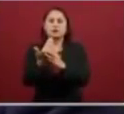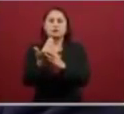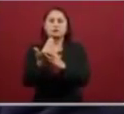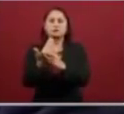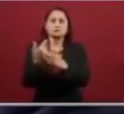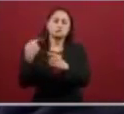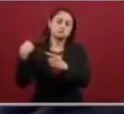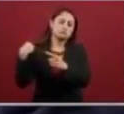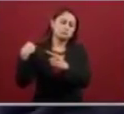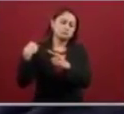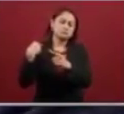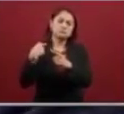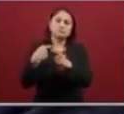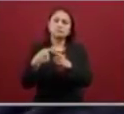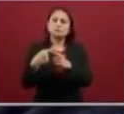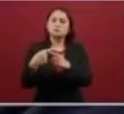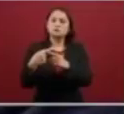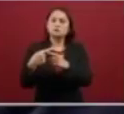ahora